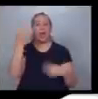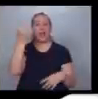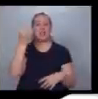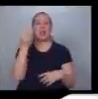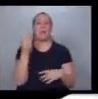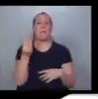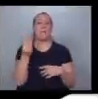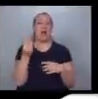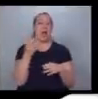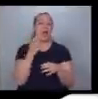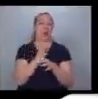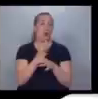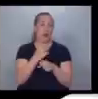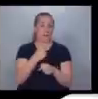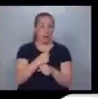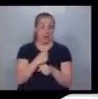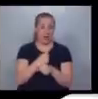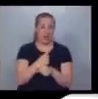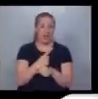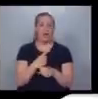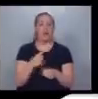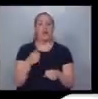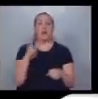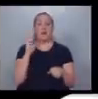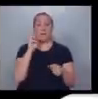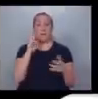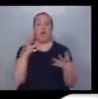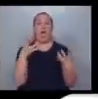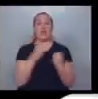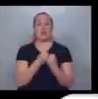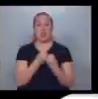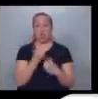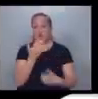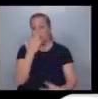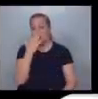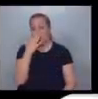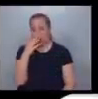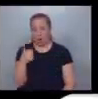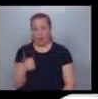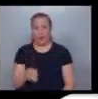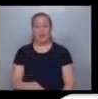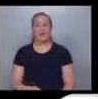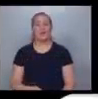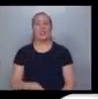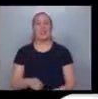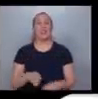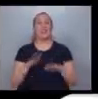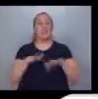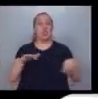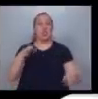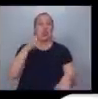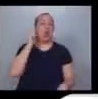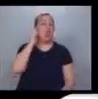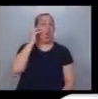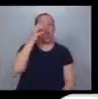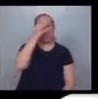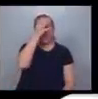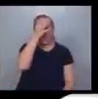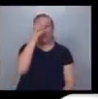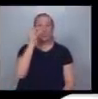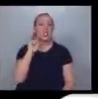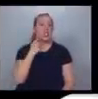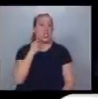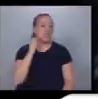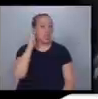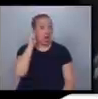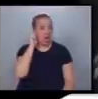los primarios. Y fíjate el accidente que ocurrió en Carlos Paz. Llevaba a chicos de 12, 13 años y hay